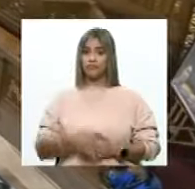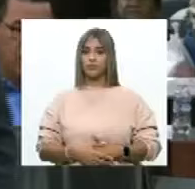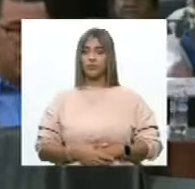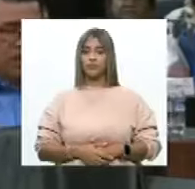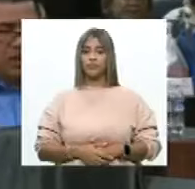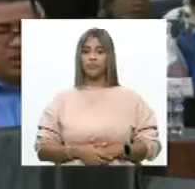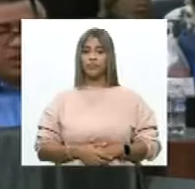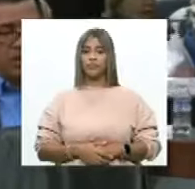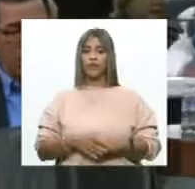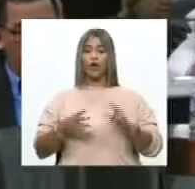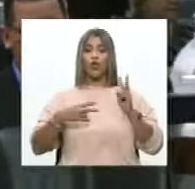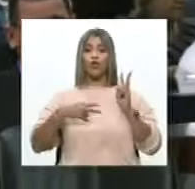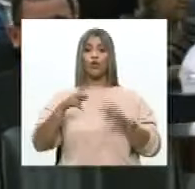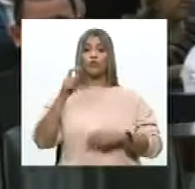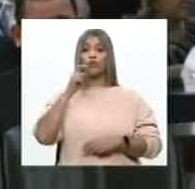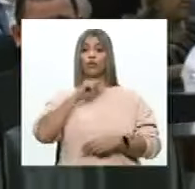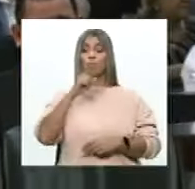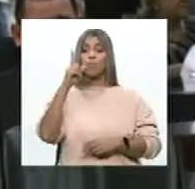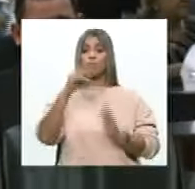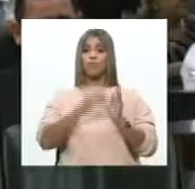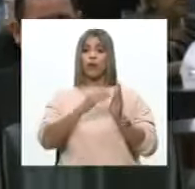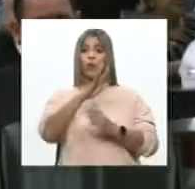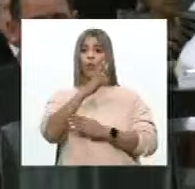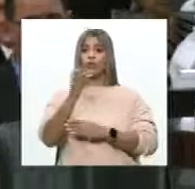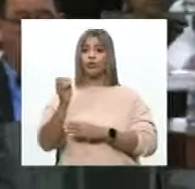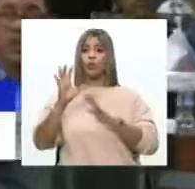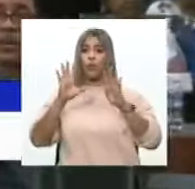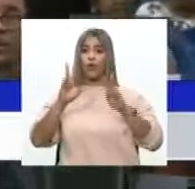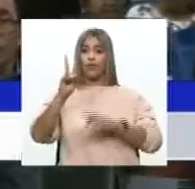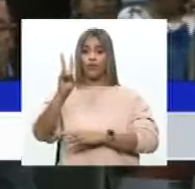El 12 de octubre de 1492...